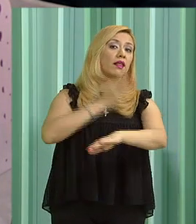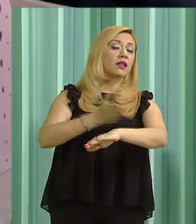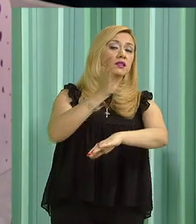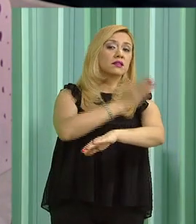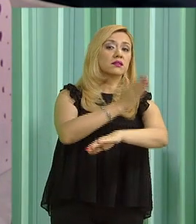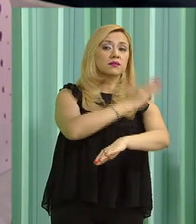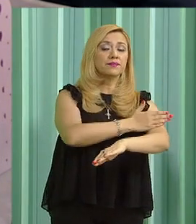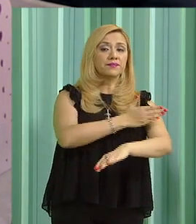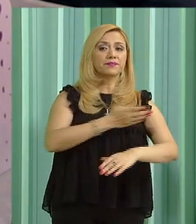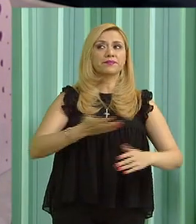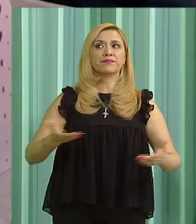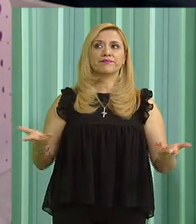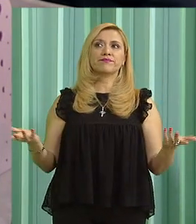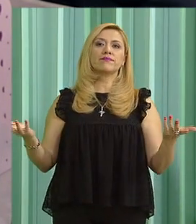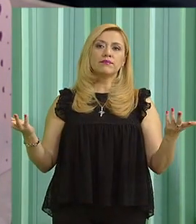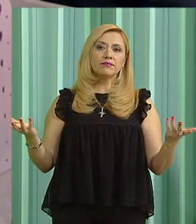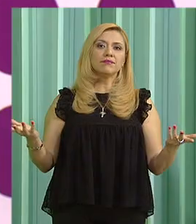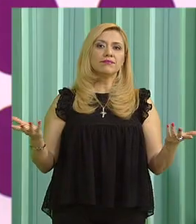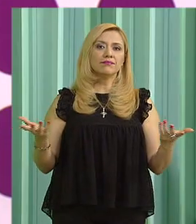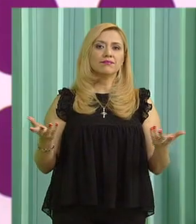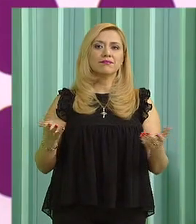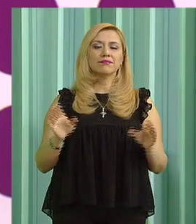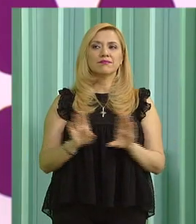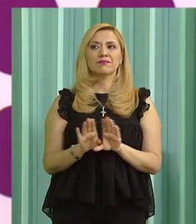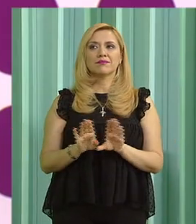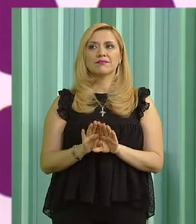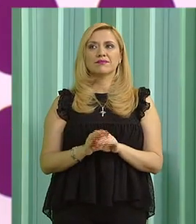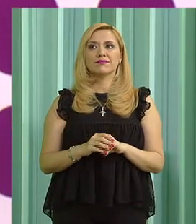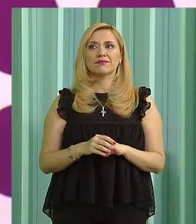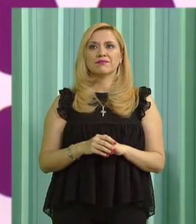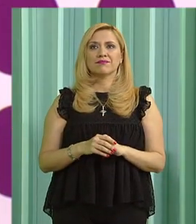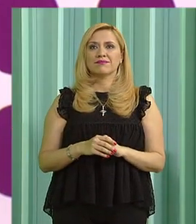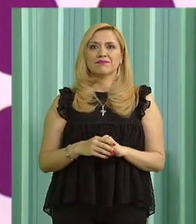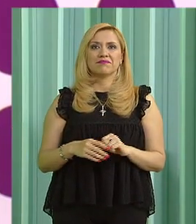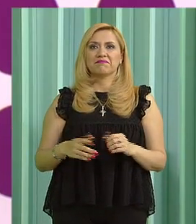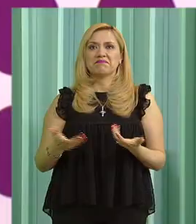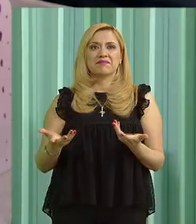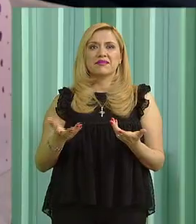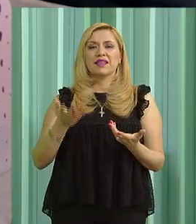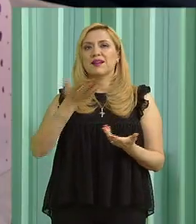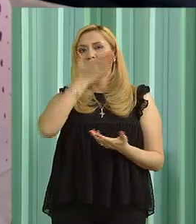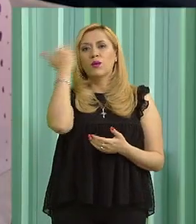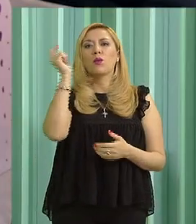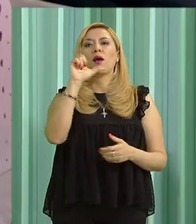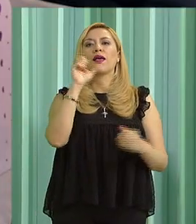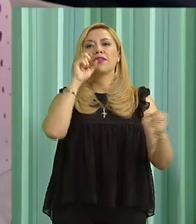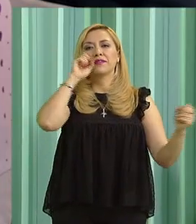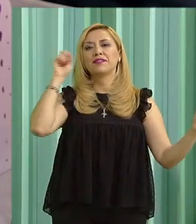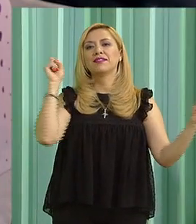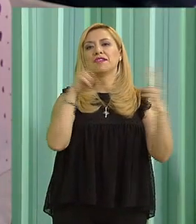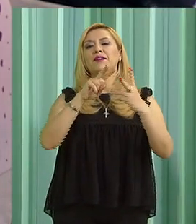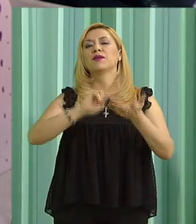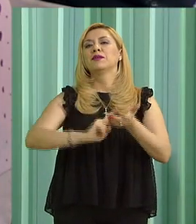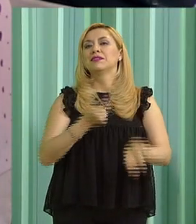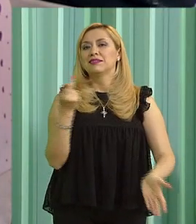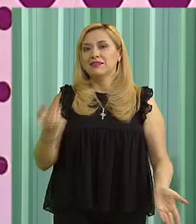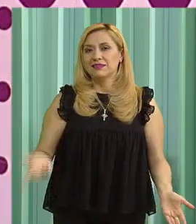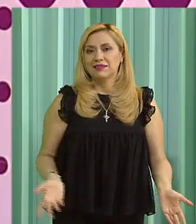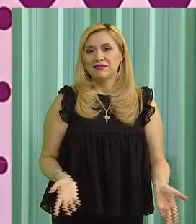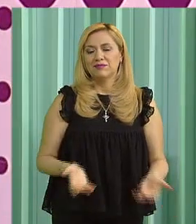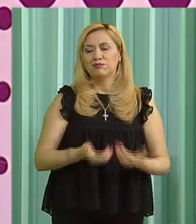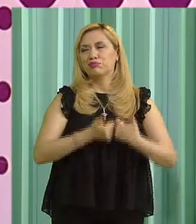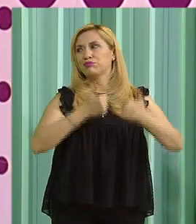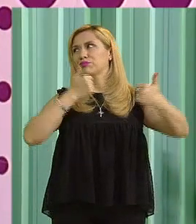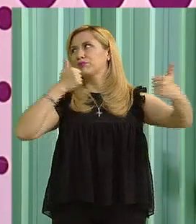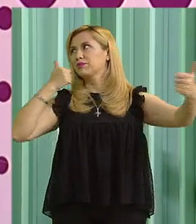y entonces la separación ha sido una separación indefinida, ¿sí? Entonces, este es, digamos, que